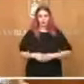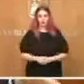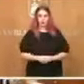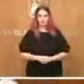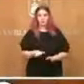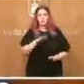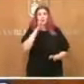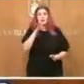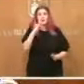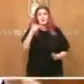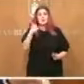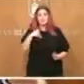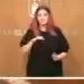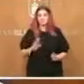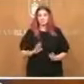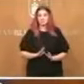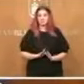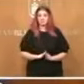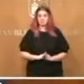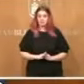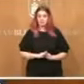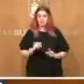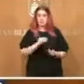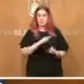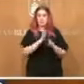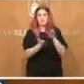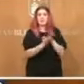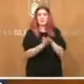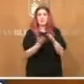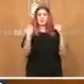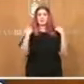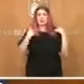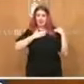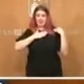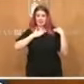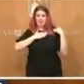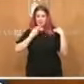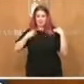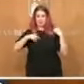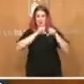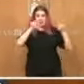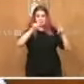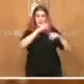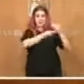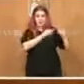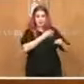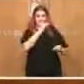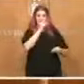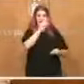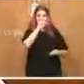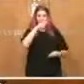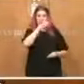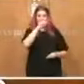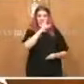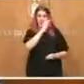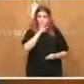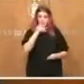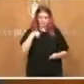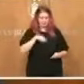ello, se abre un expediente de responsabilidad patrimonial a la empresa que realizó los trabajos, Bragados, que, como ya se ha